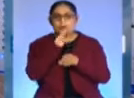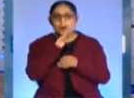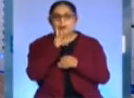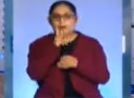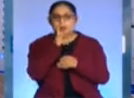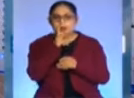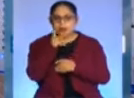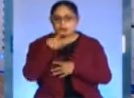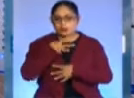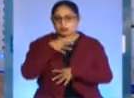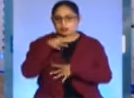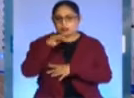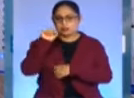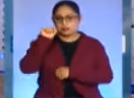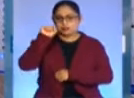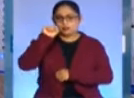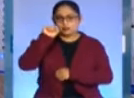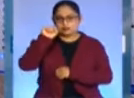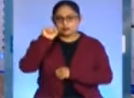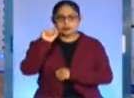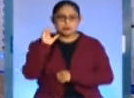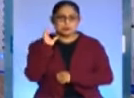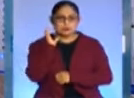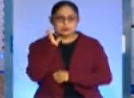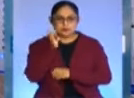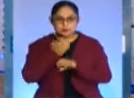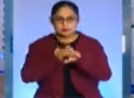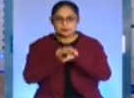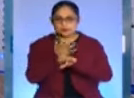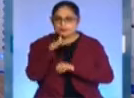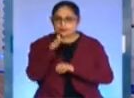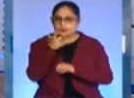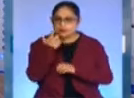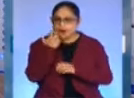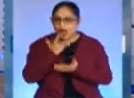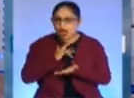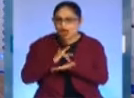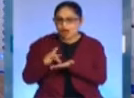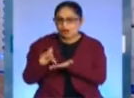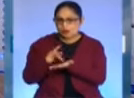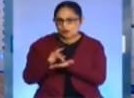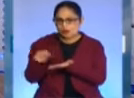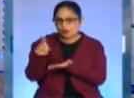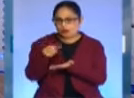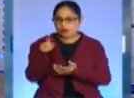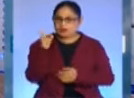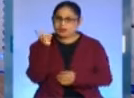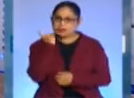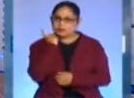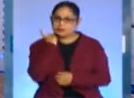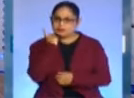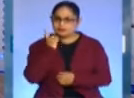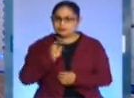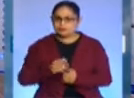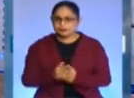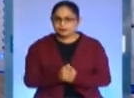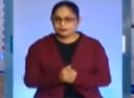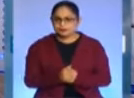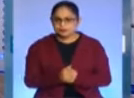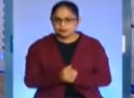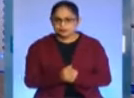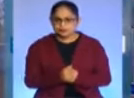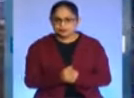familia se manifestaron en el Congreso del Estado en busca de apoyo y respaldo por parte de los legisladores.